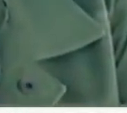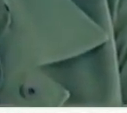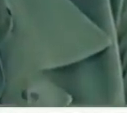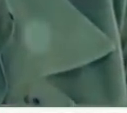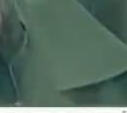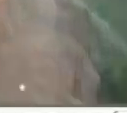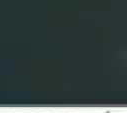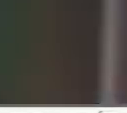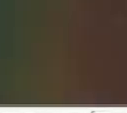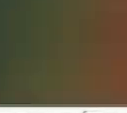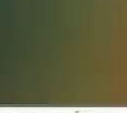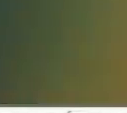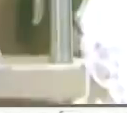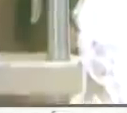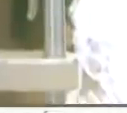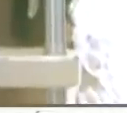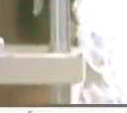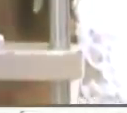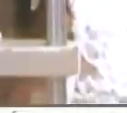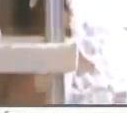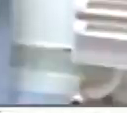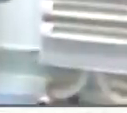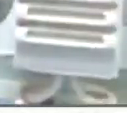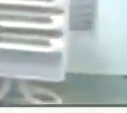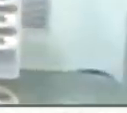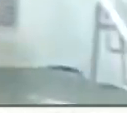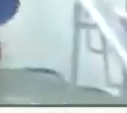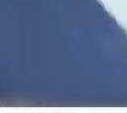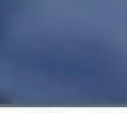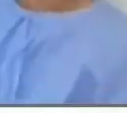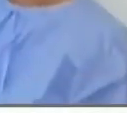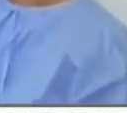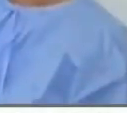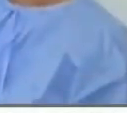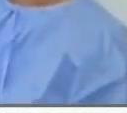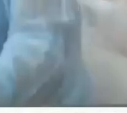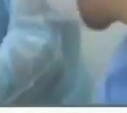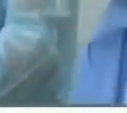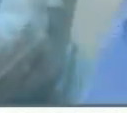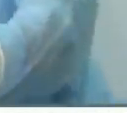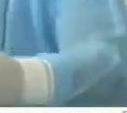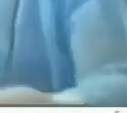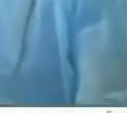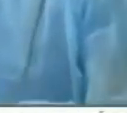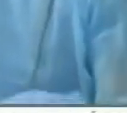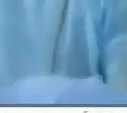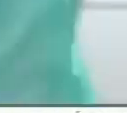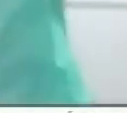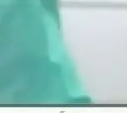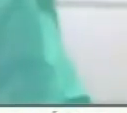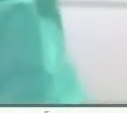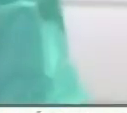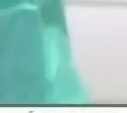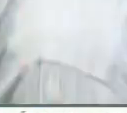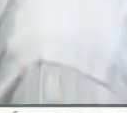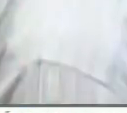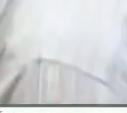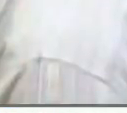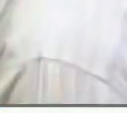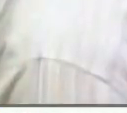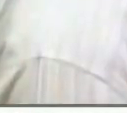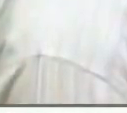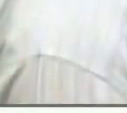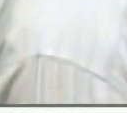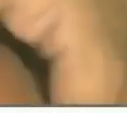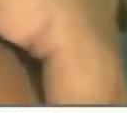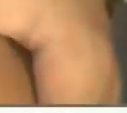Fidel le puso ese nombre, Misión Milagro, porque es como un milagro, como un volver a la vida, volver a la vista, volver a la salud,